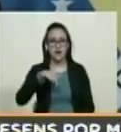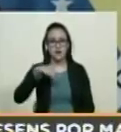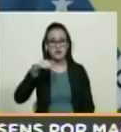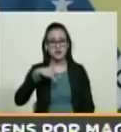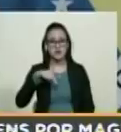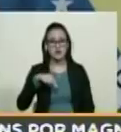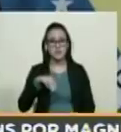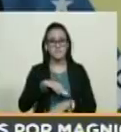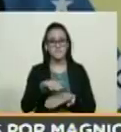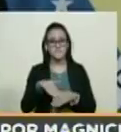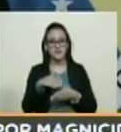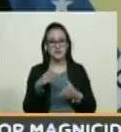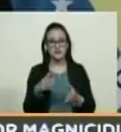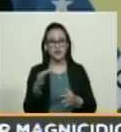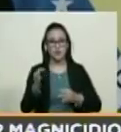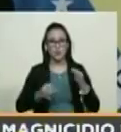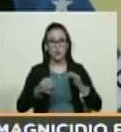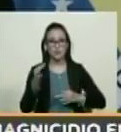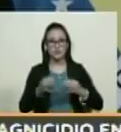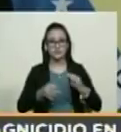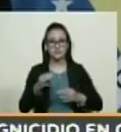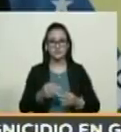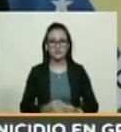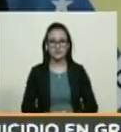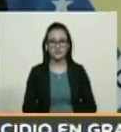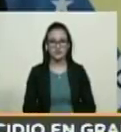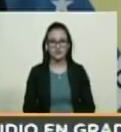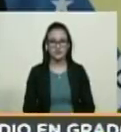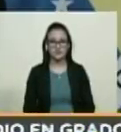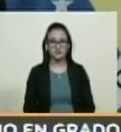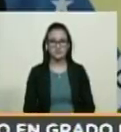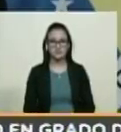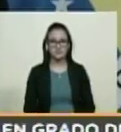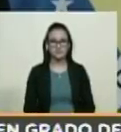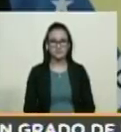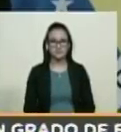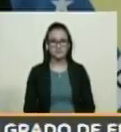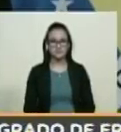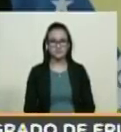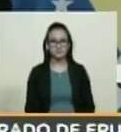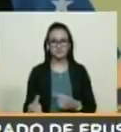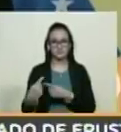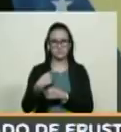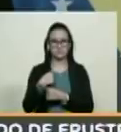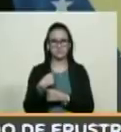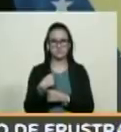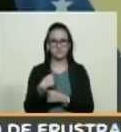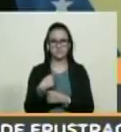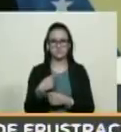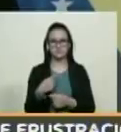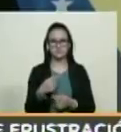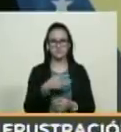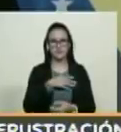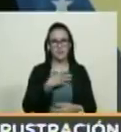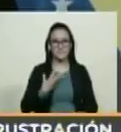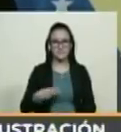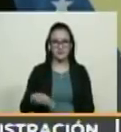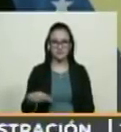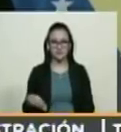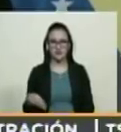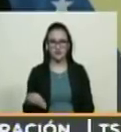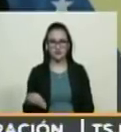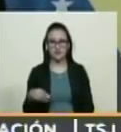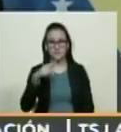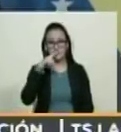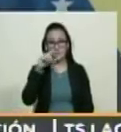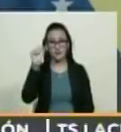Poder Popular para Relaciones Interiores, Justicia y Paz, y siguiendo las instrucciones del presidente de la República,